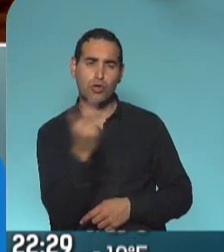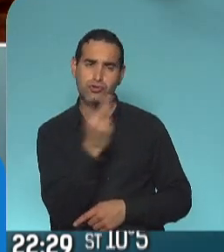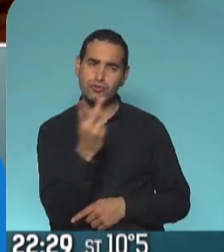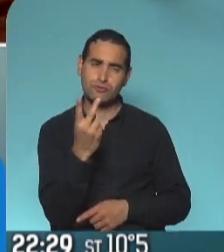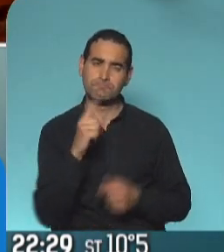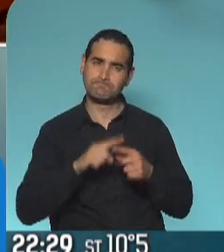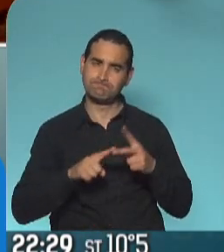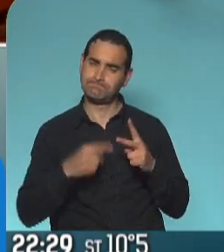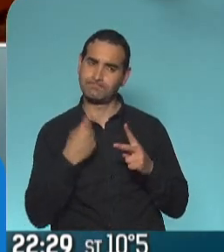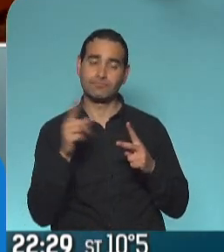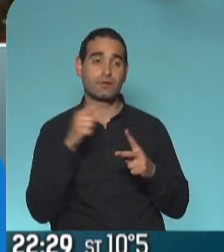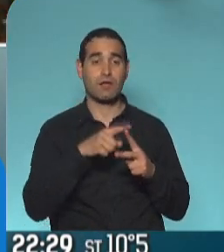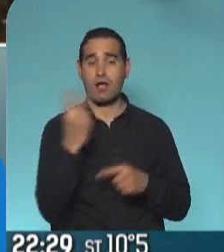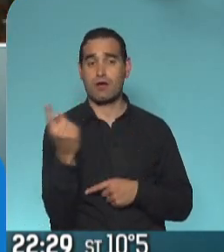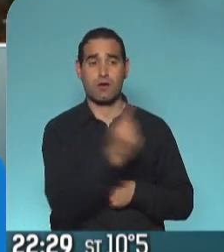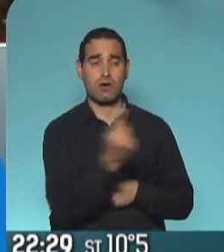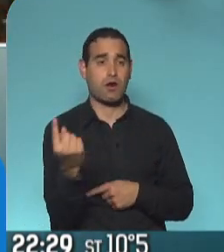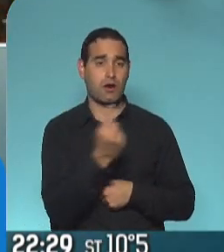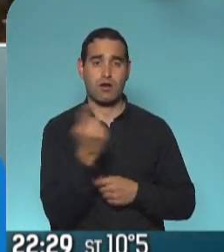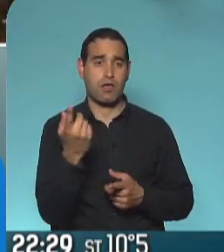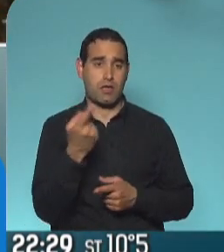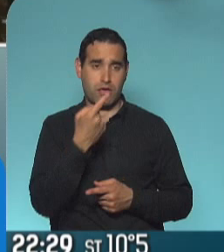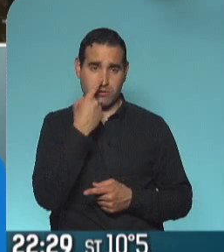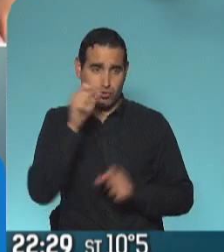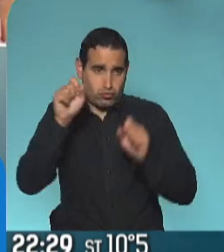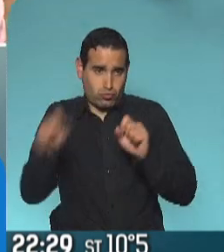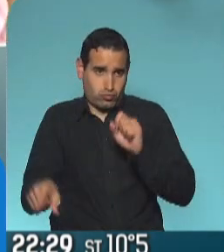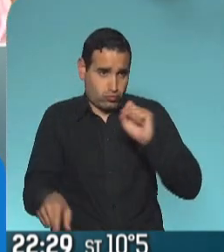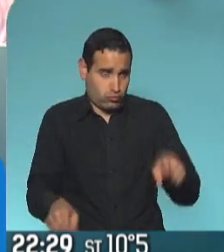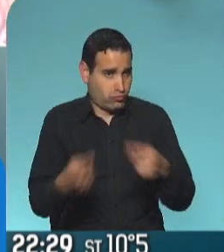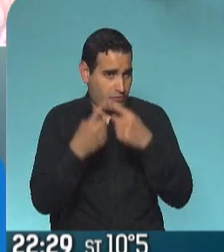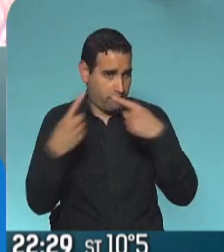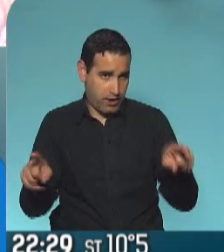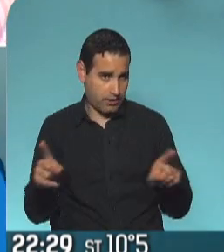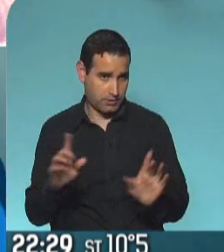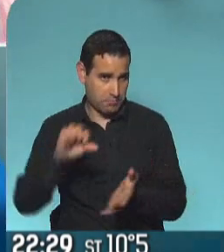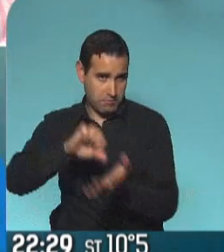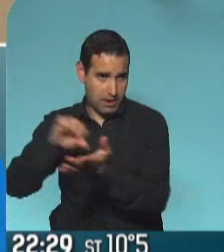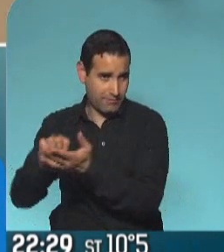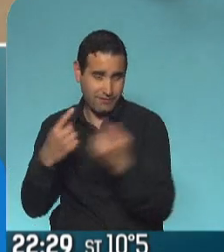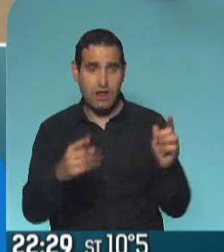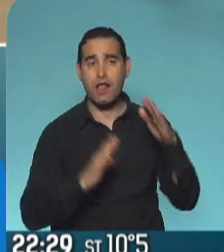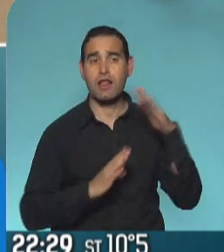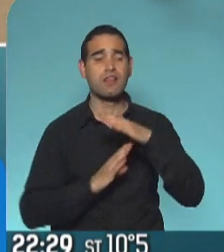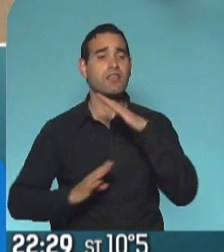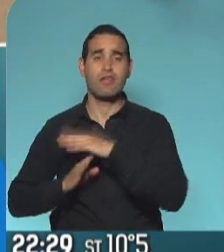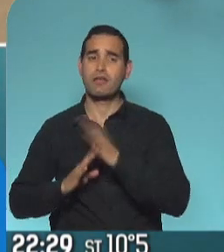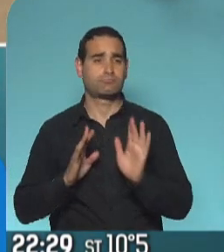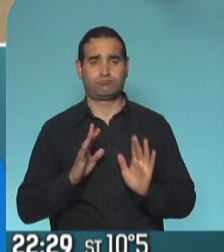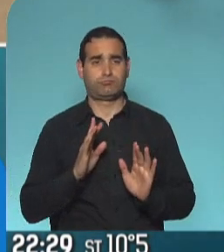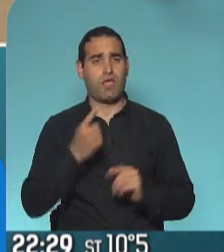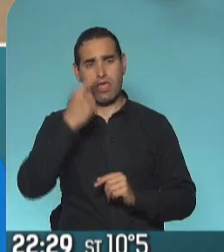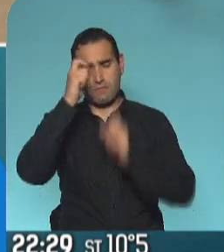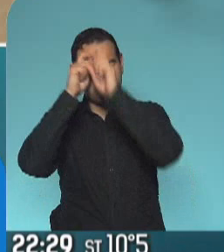elementos que se me ocurre citar. Primero, que cada uno responde obviamente a los intereses o a los que consideran los intereses de sus propios países. Cada líder de alguna manera expresa en